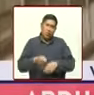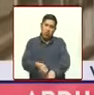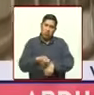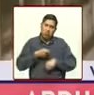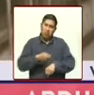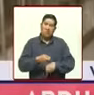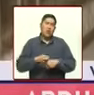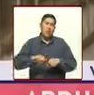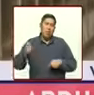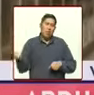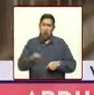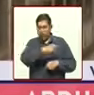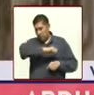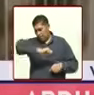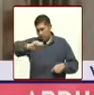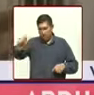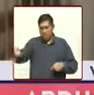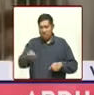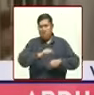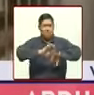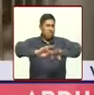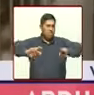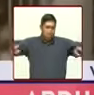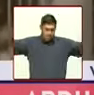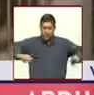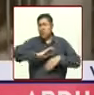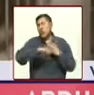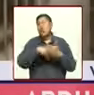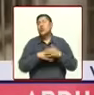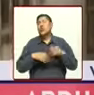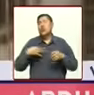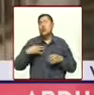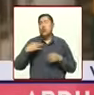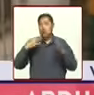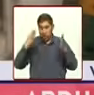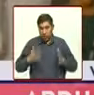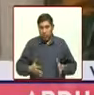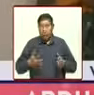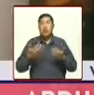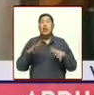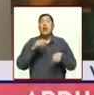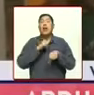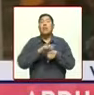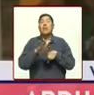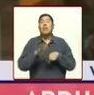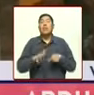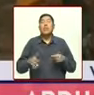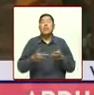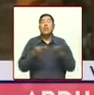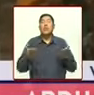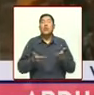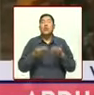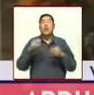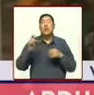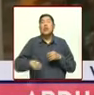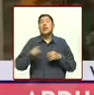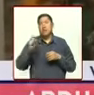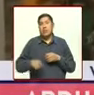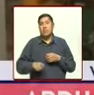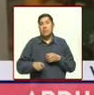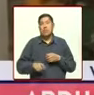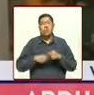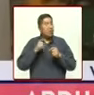pala, su machete, para poder ayudar a todos los bomberos que hoy están en primera línea, está llegando hacia donde se está